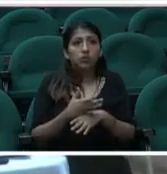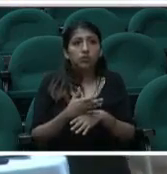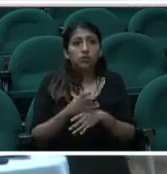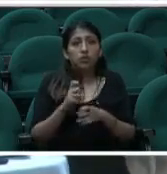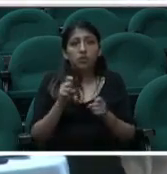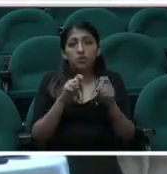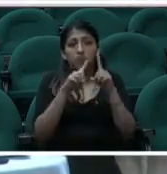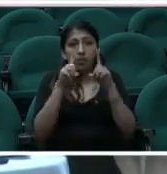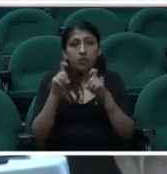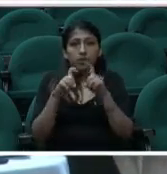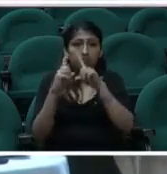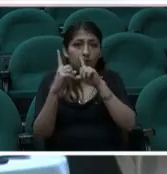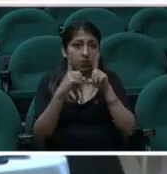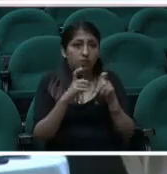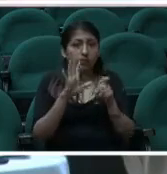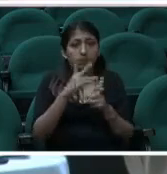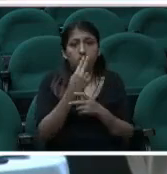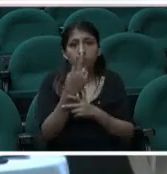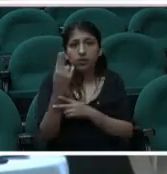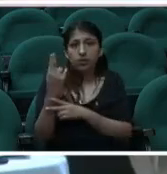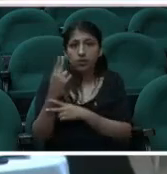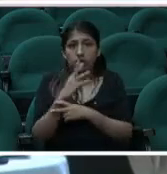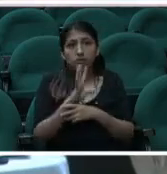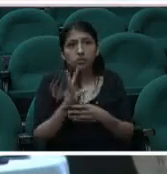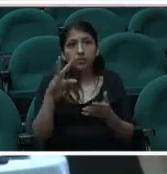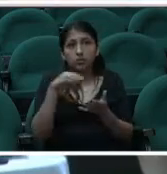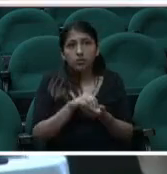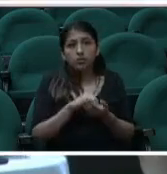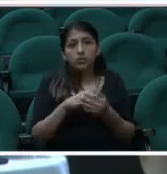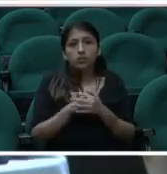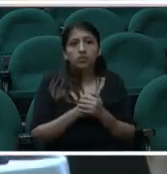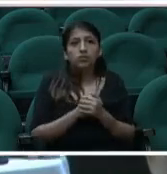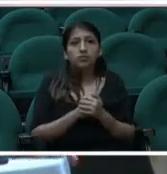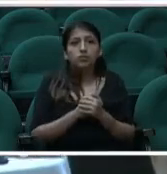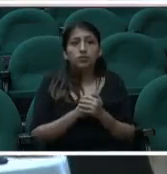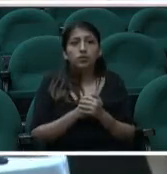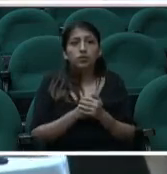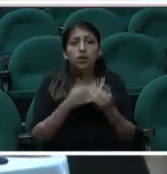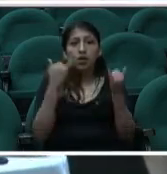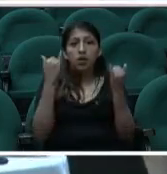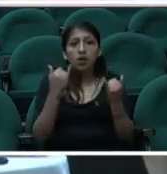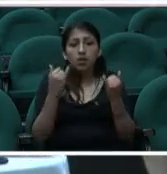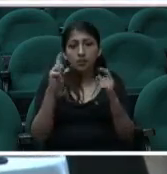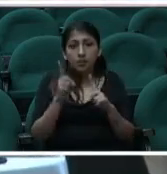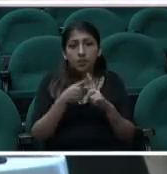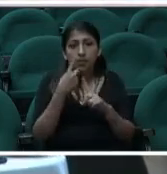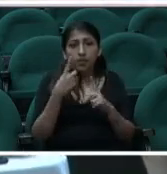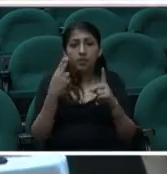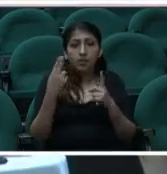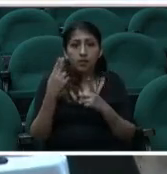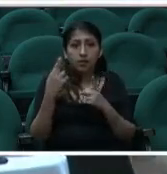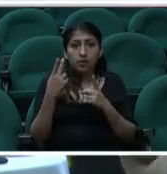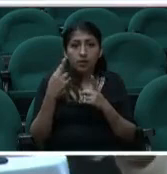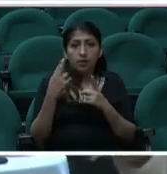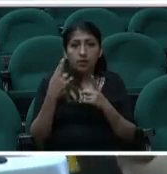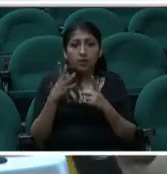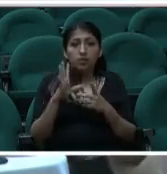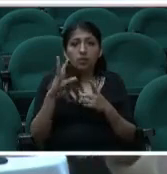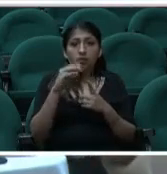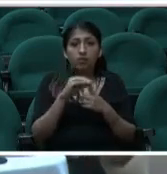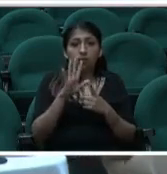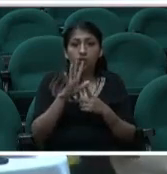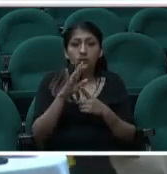formulación de las preguntas conforme a las parejas que están establecidas nelson perfecto vamos con la primera pareja integrada por